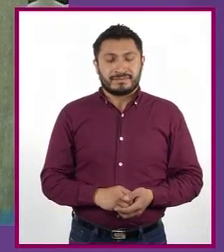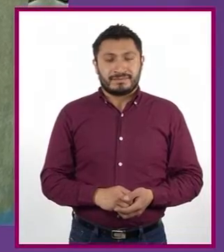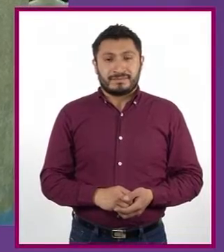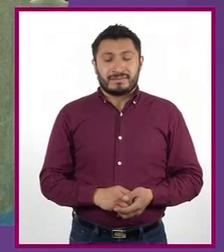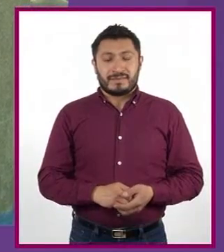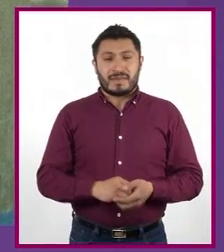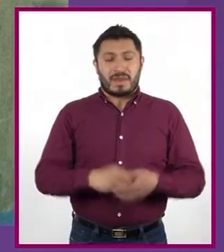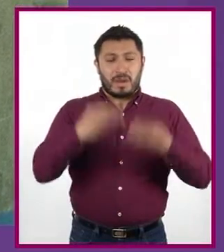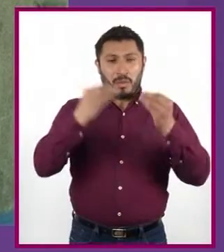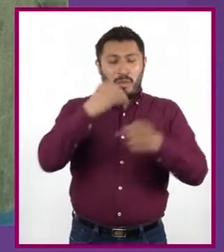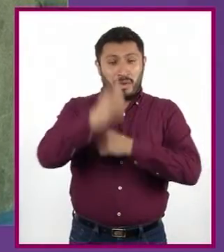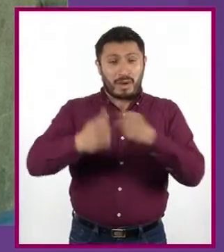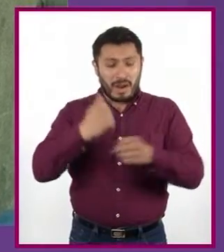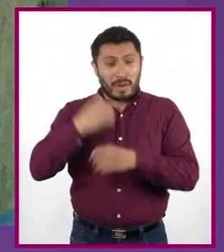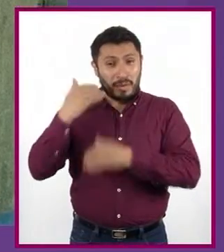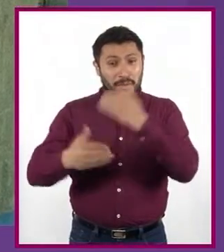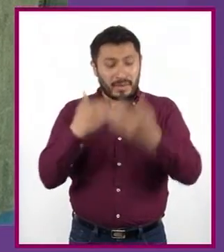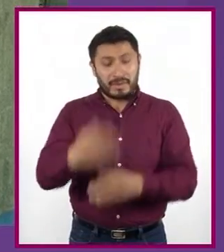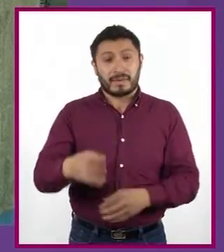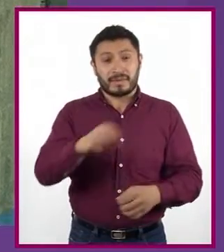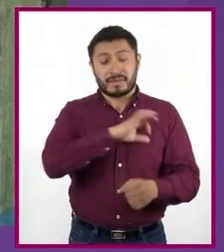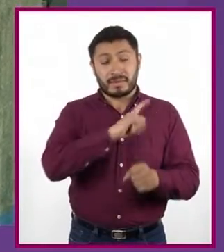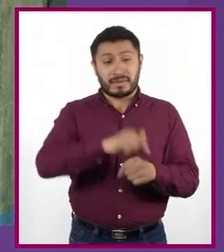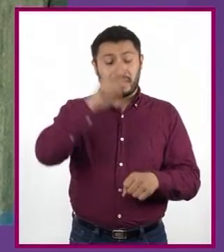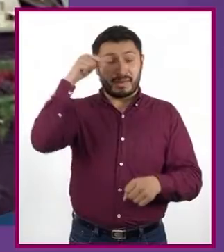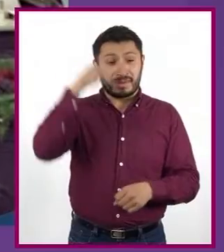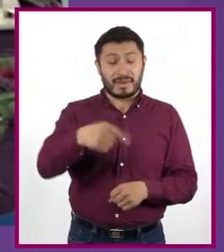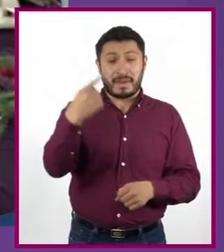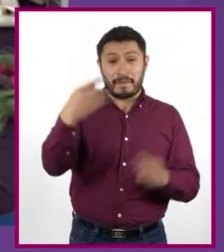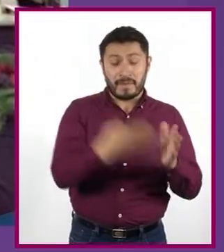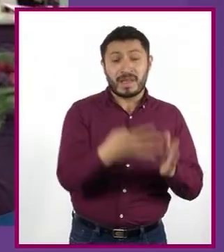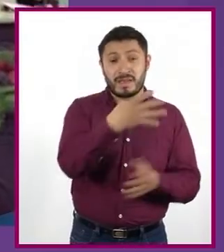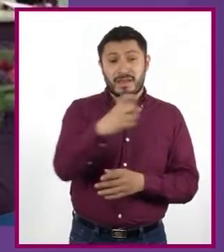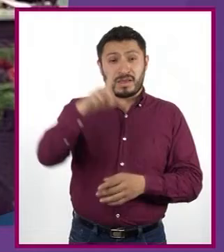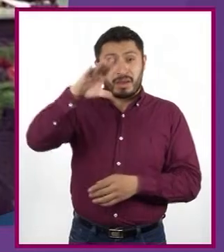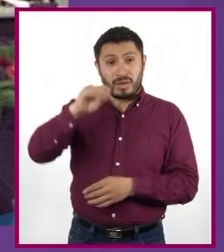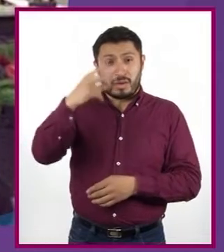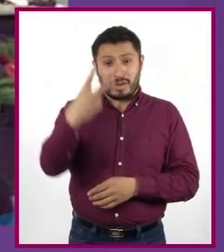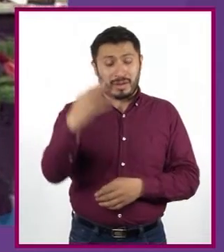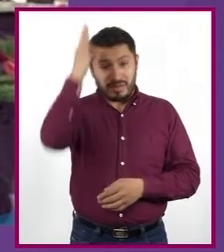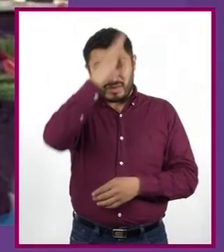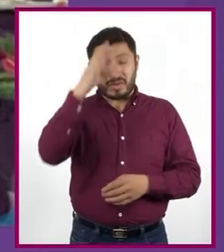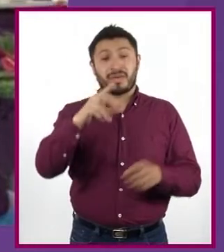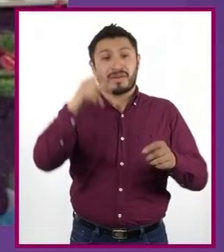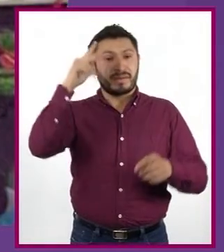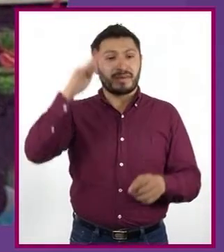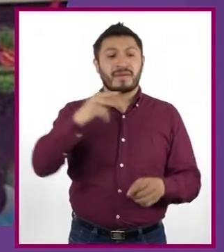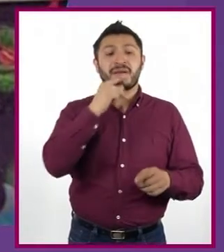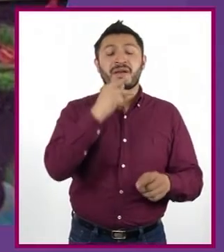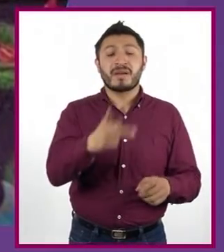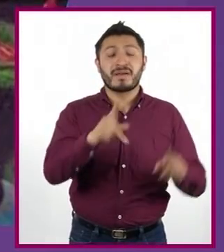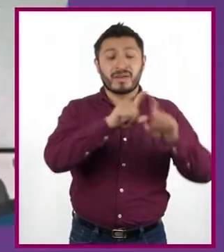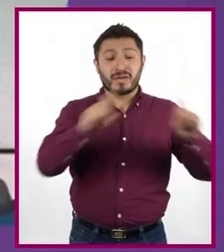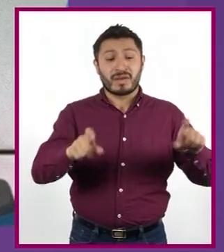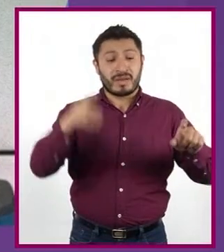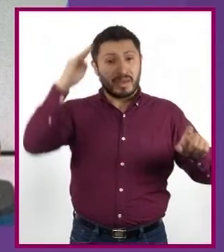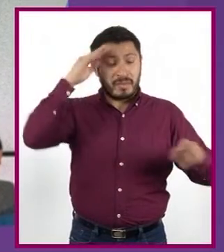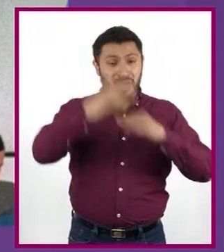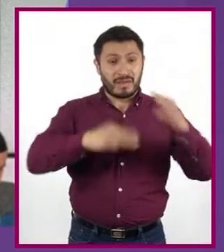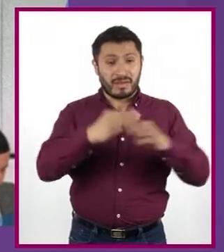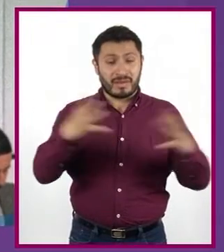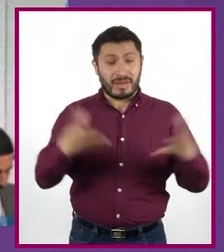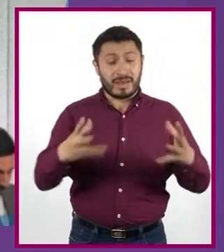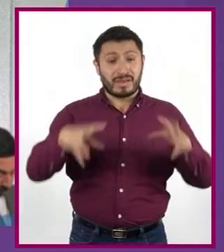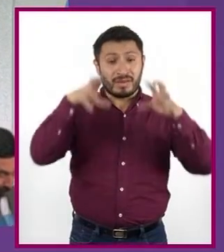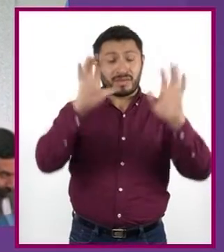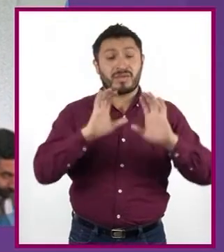Muchos años después, específicamente en 1992, la filosofía de la frase piensa global, actúa local se retomó